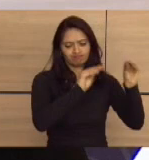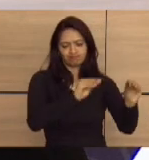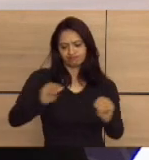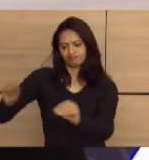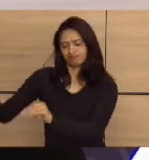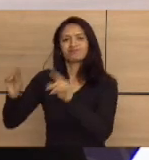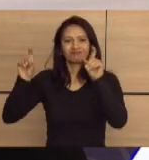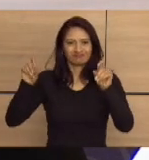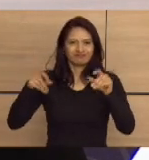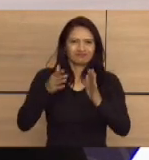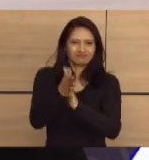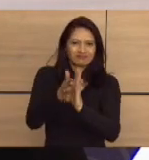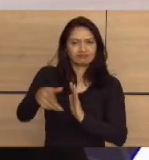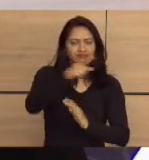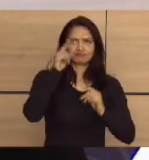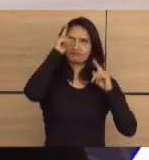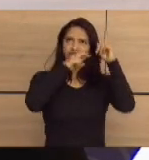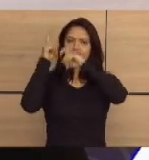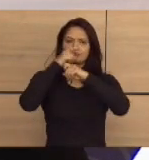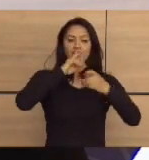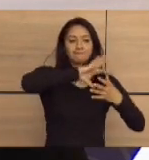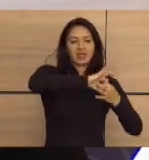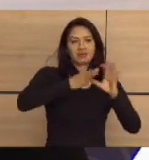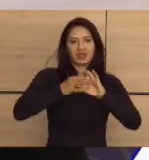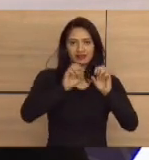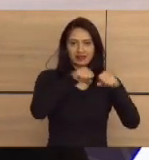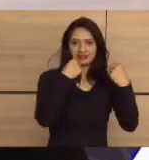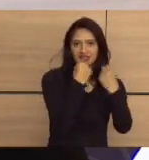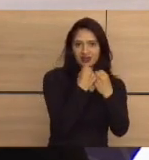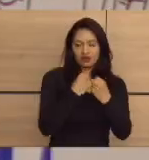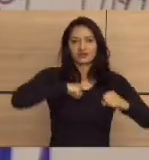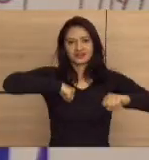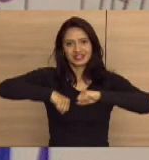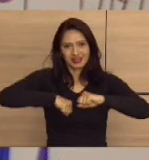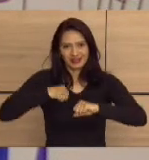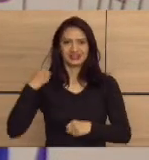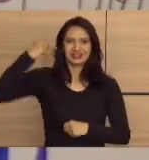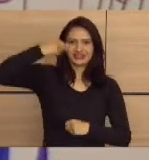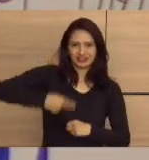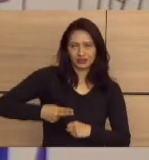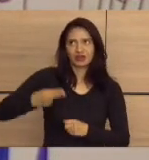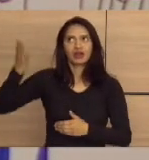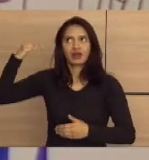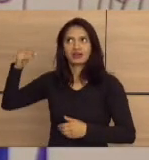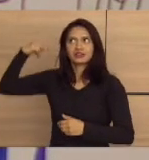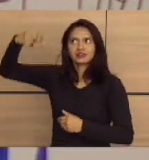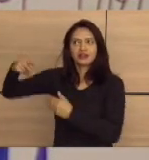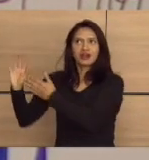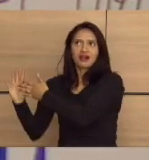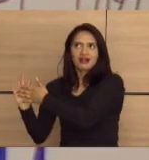nos han vinculado a esta reflexión. Articular aula, articular dinámicas propias, tener en cuenta las historias